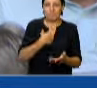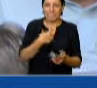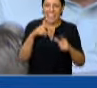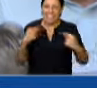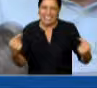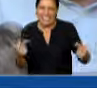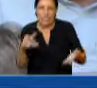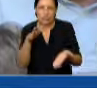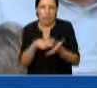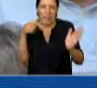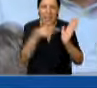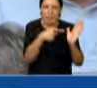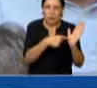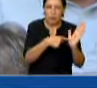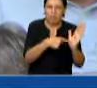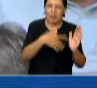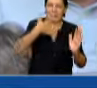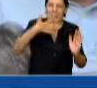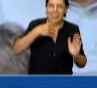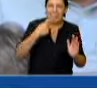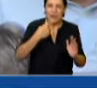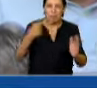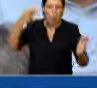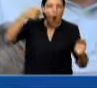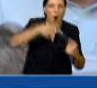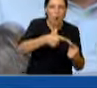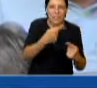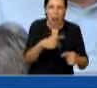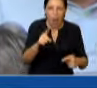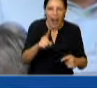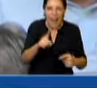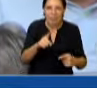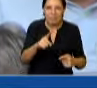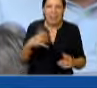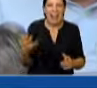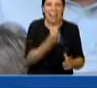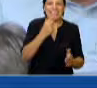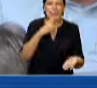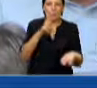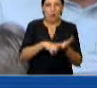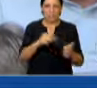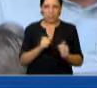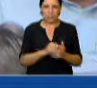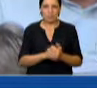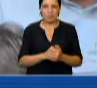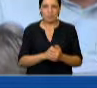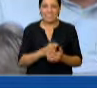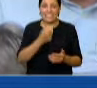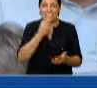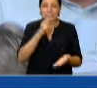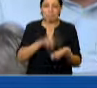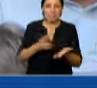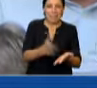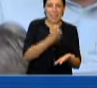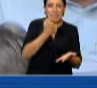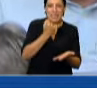ver, si hay cuarto intermedio, continúan a las 12 del mediodía o a las 10 de la mañana, continúa mañana viernes para votar en general. Y si no, también va